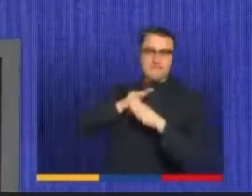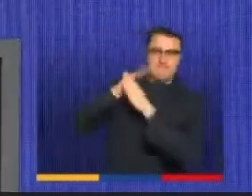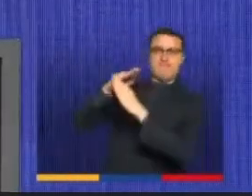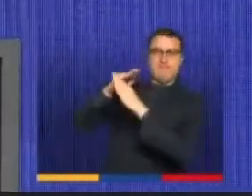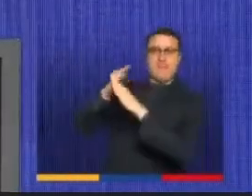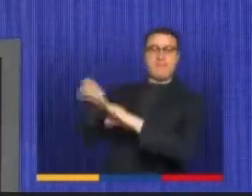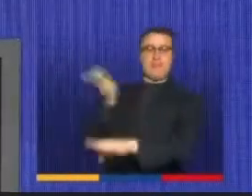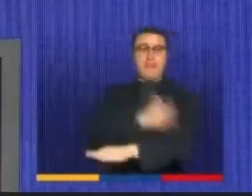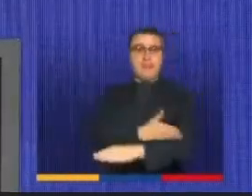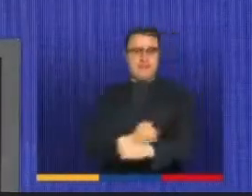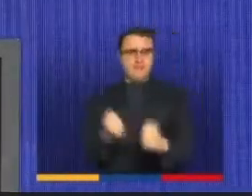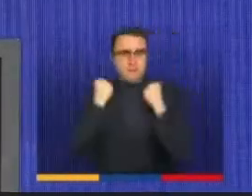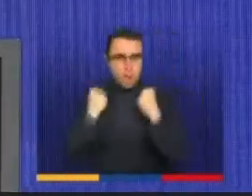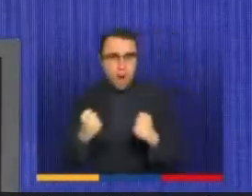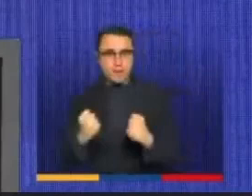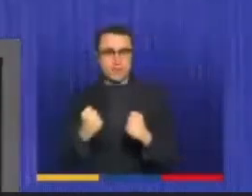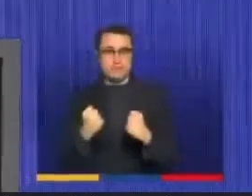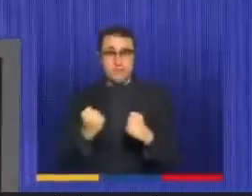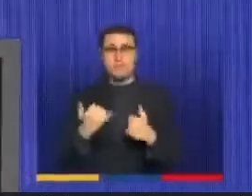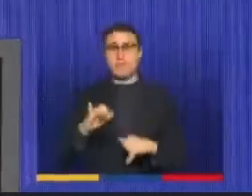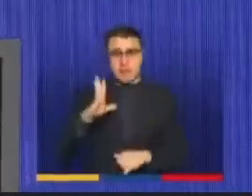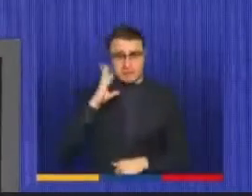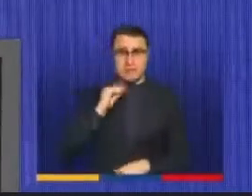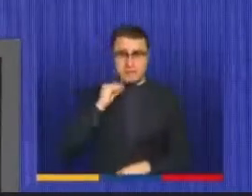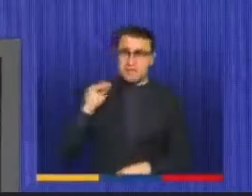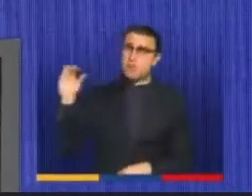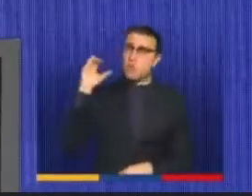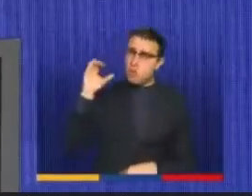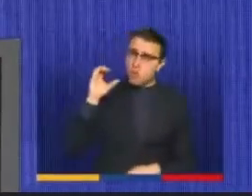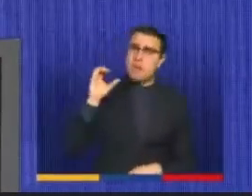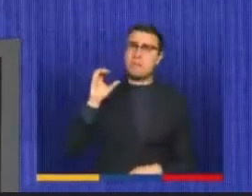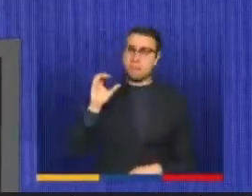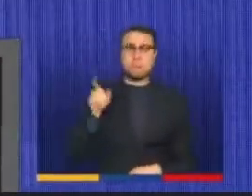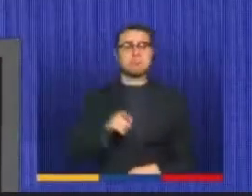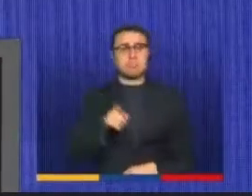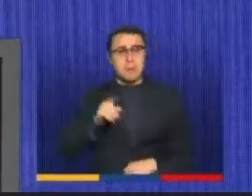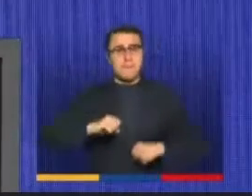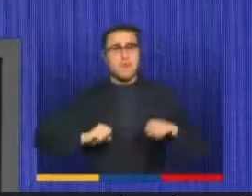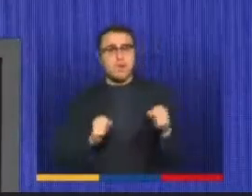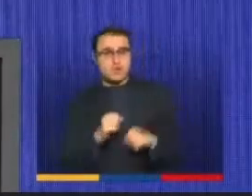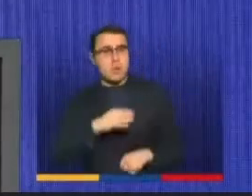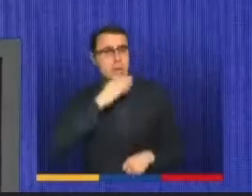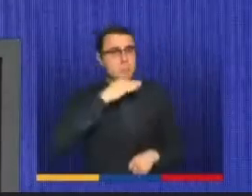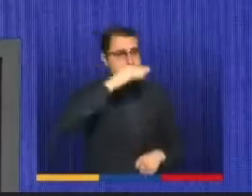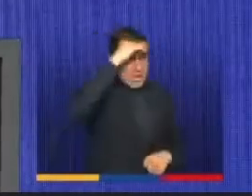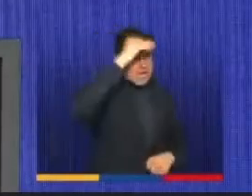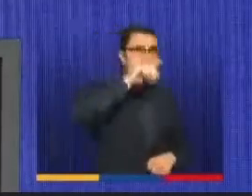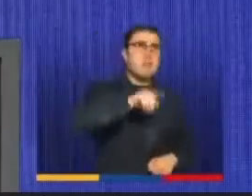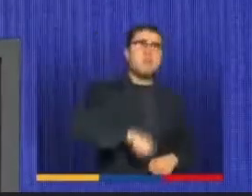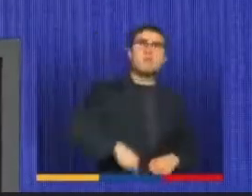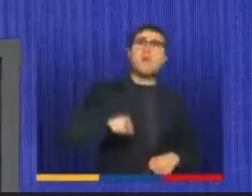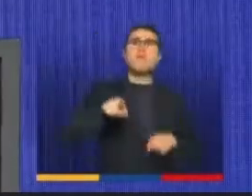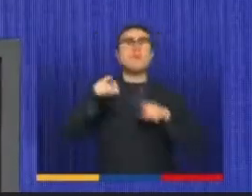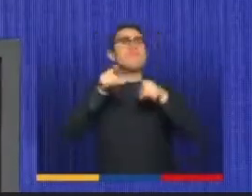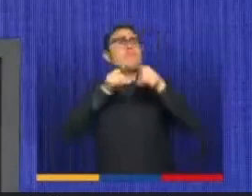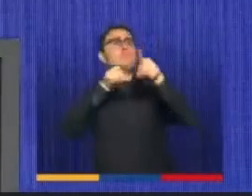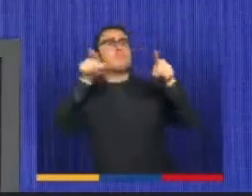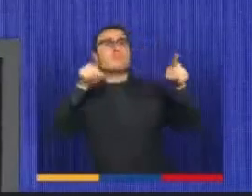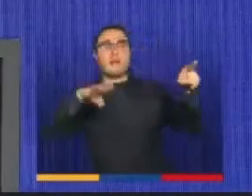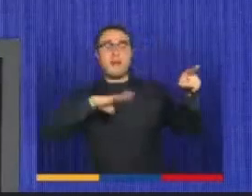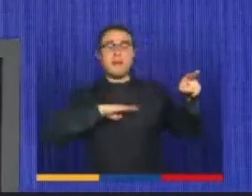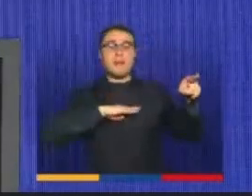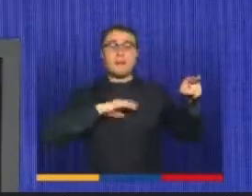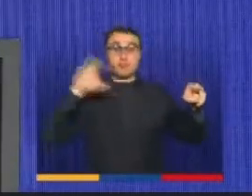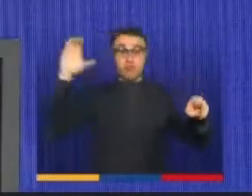Hay unas experiencias en Colombia, unas en Bogotá, otras en Medellín, en algunos lugares. Lo han hecho, son alcaldes, no la